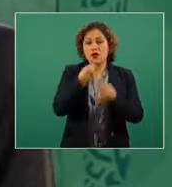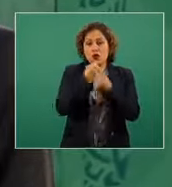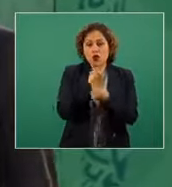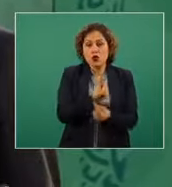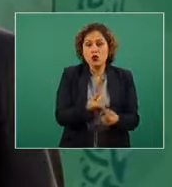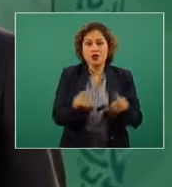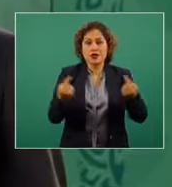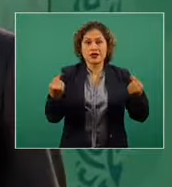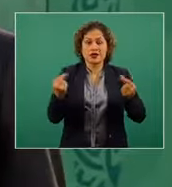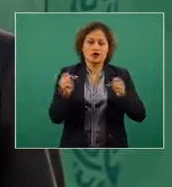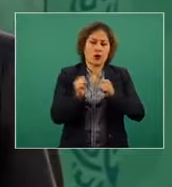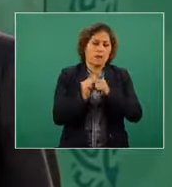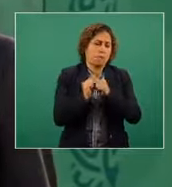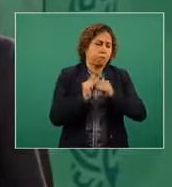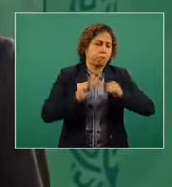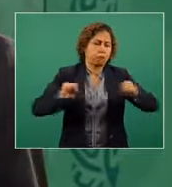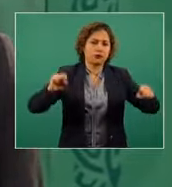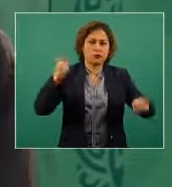Entonces,